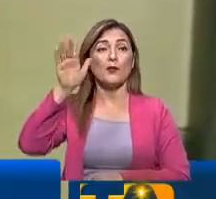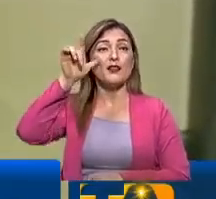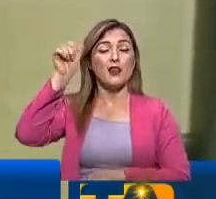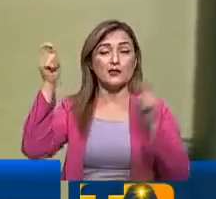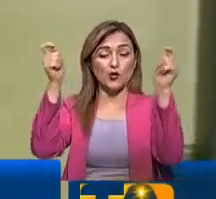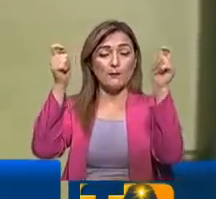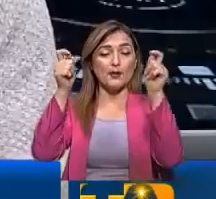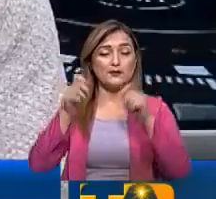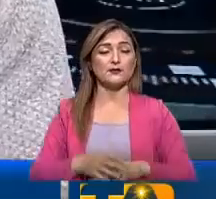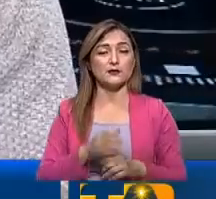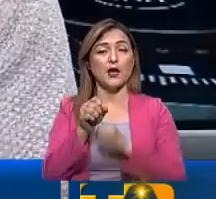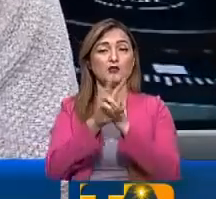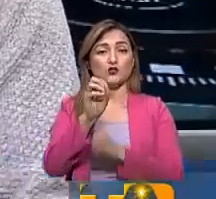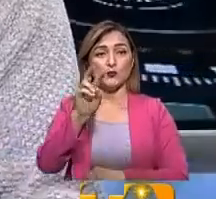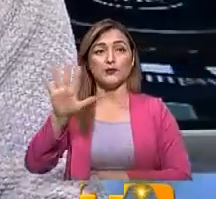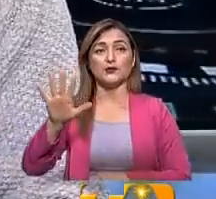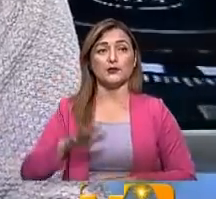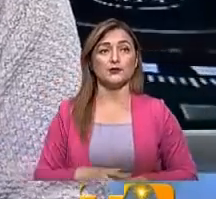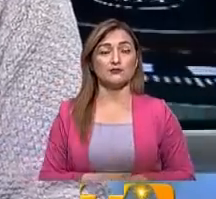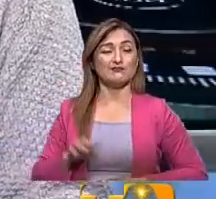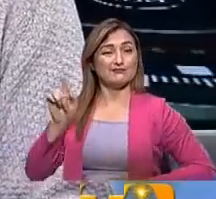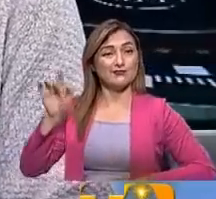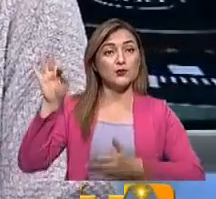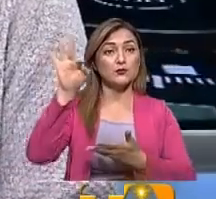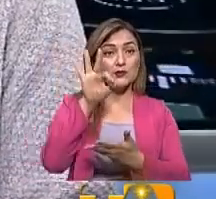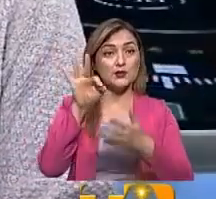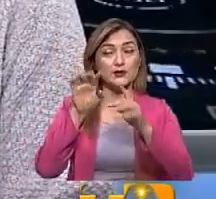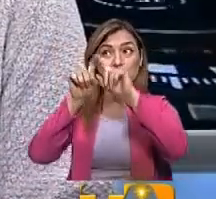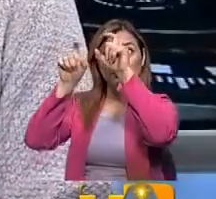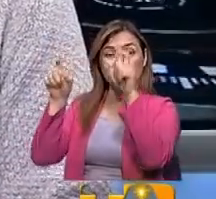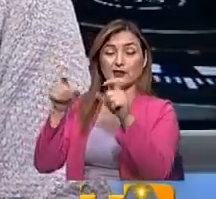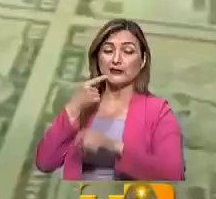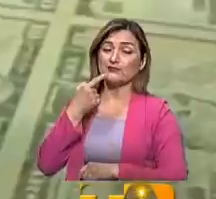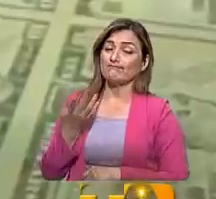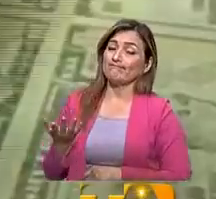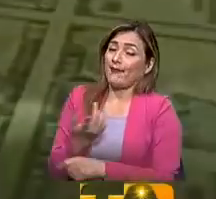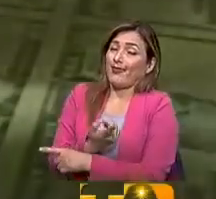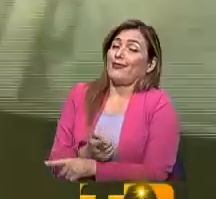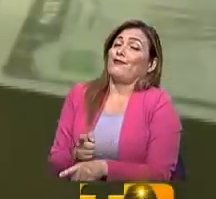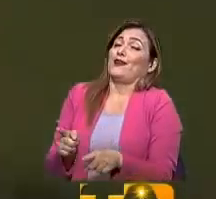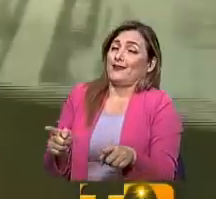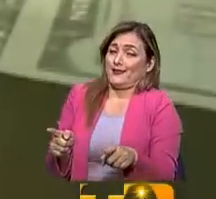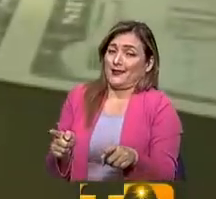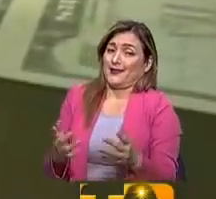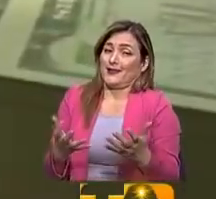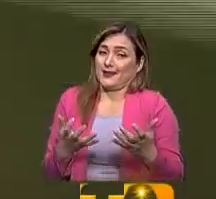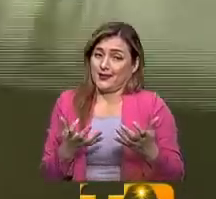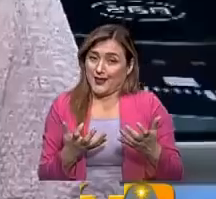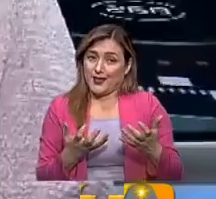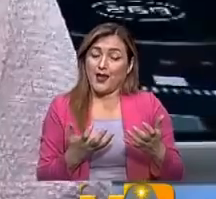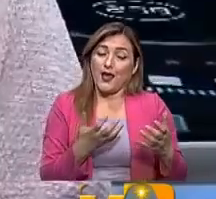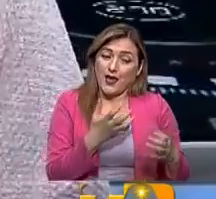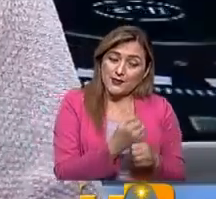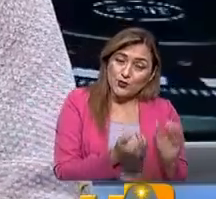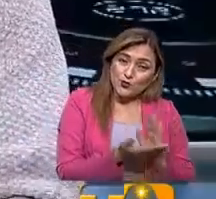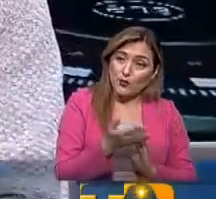en 2025. Rodrigo Gómez de la Torre, representante de los empleadores, dice que hay que diferenciar lo que se quiere de lo que se puede. En